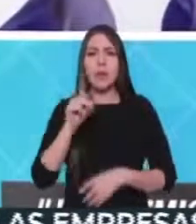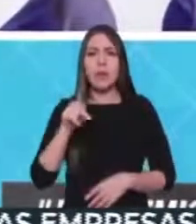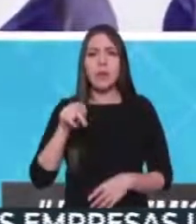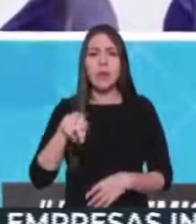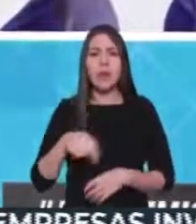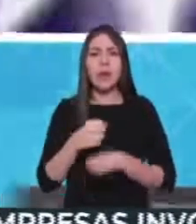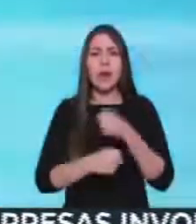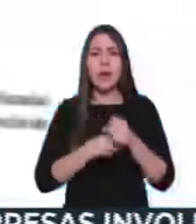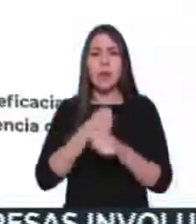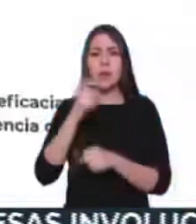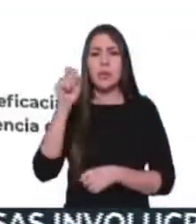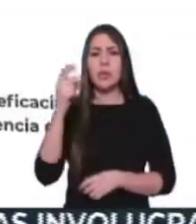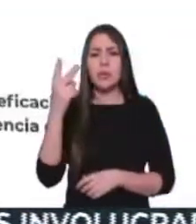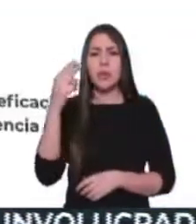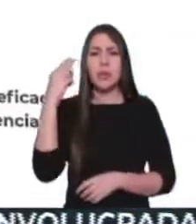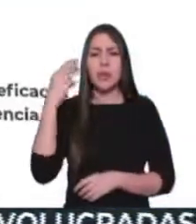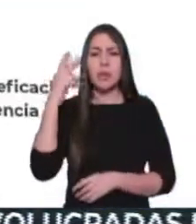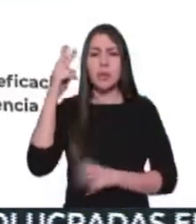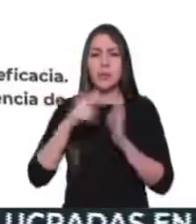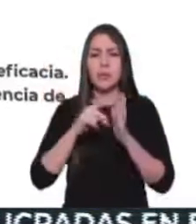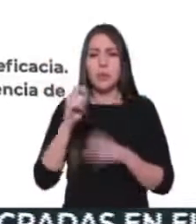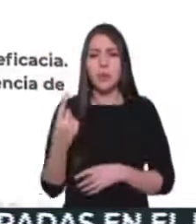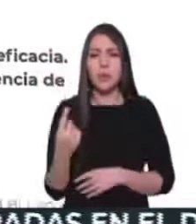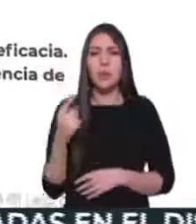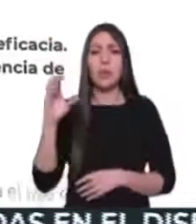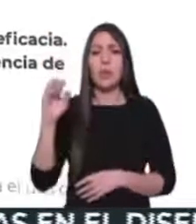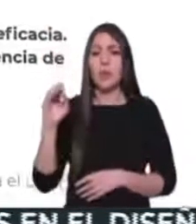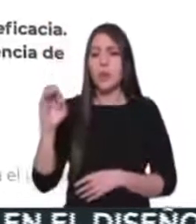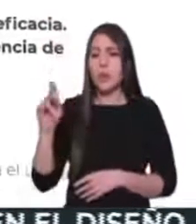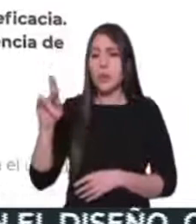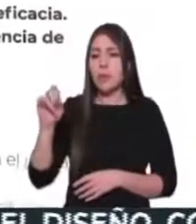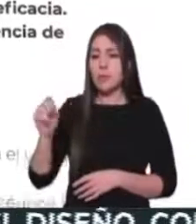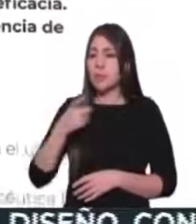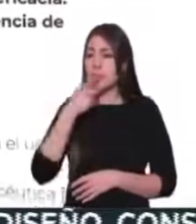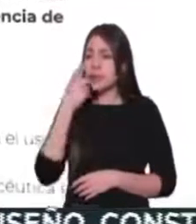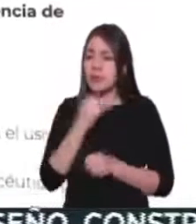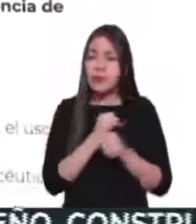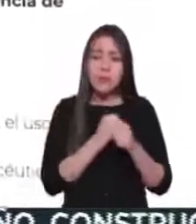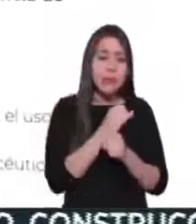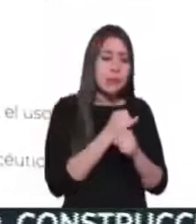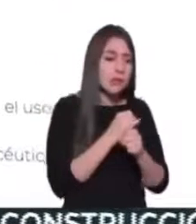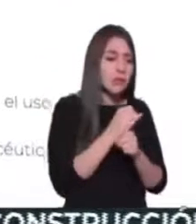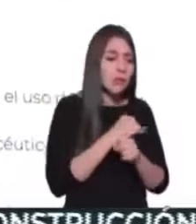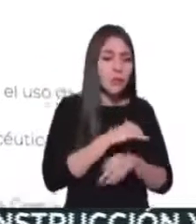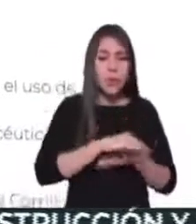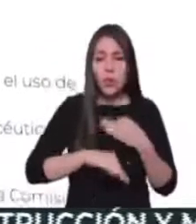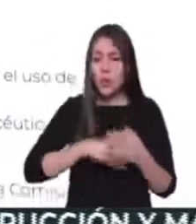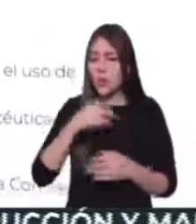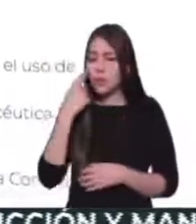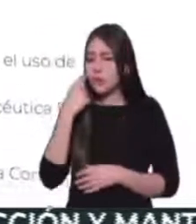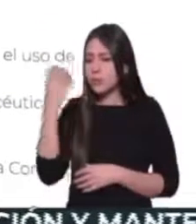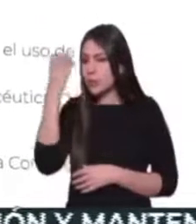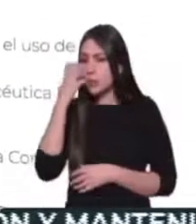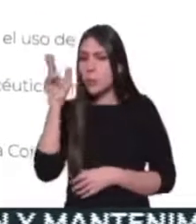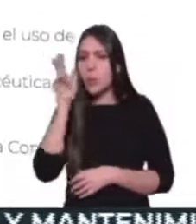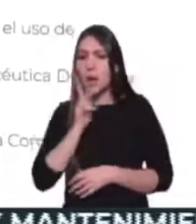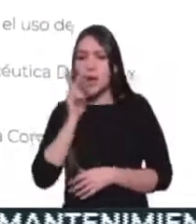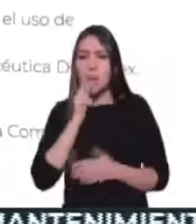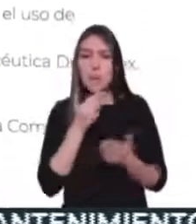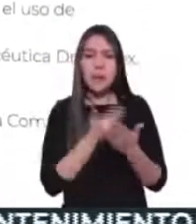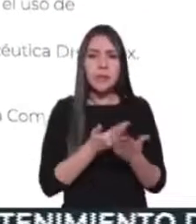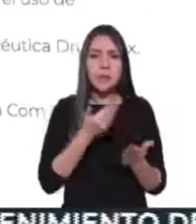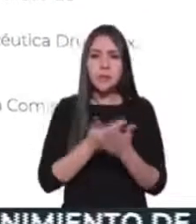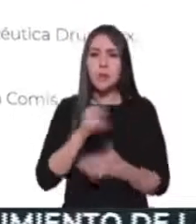de marzo de 2021, la COFEPRIS informó que después de realizar todas las pruebas necesarias, incluyendo esterilidad, identidad